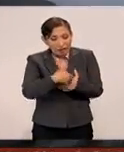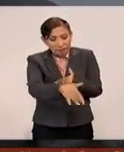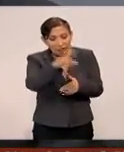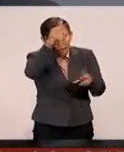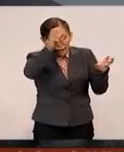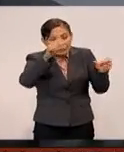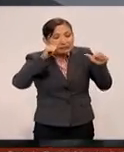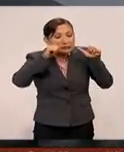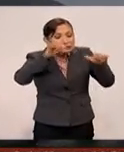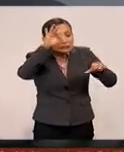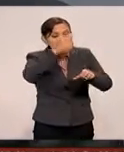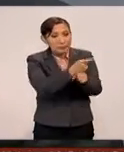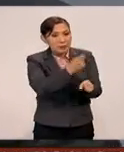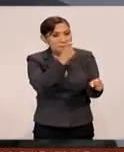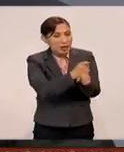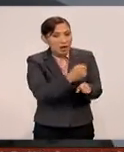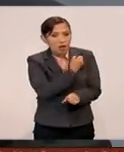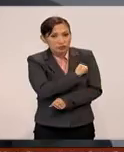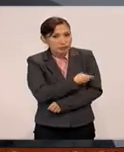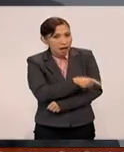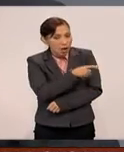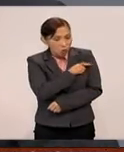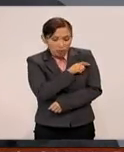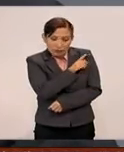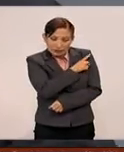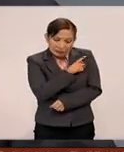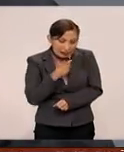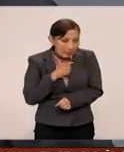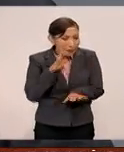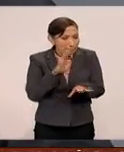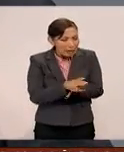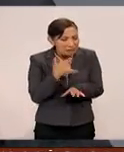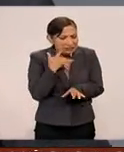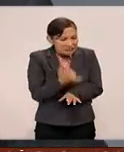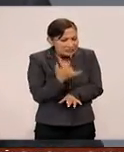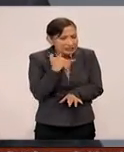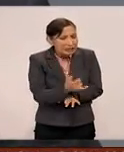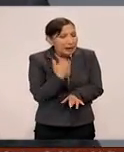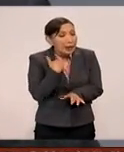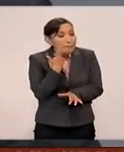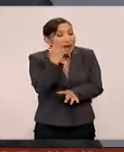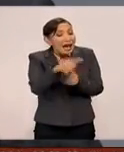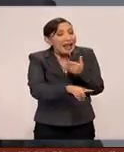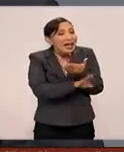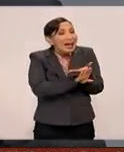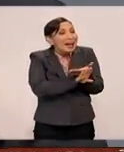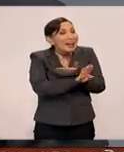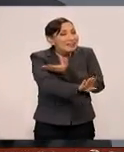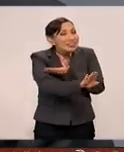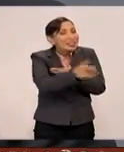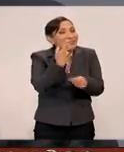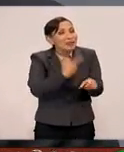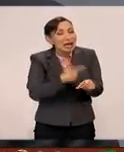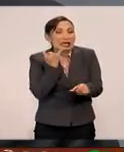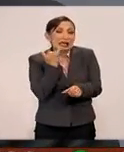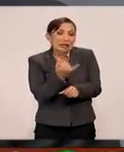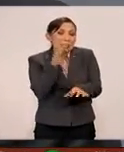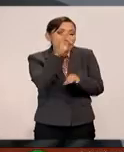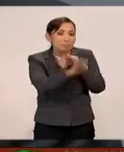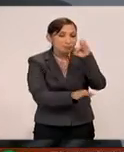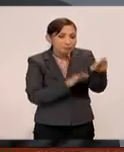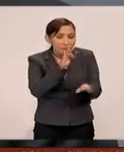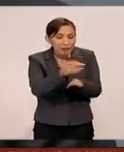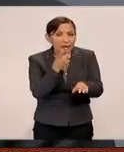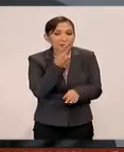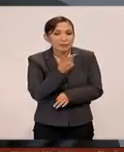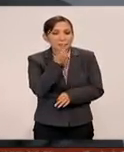ámbitos de atención primaria a la salud se den mayores esfuerzos en la prevención y en el tratamiento de